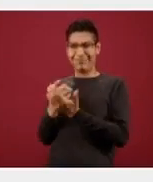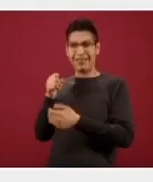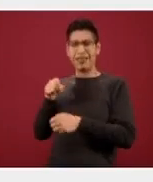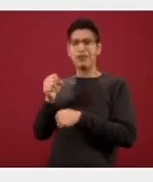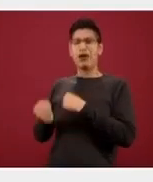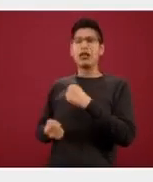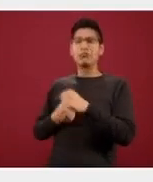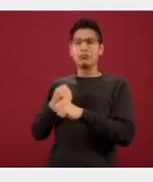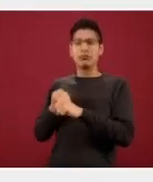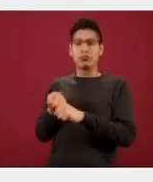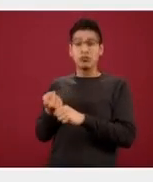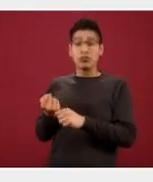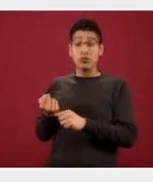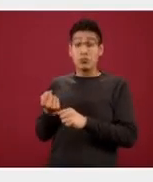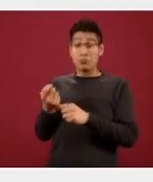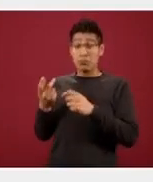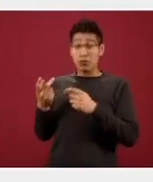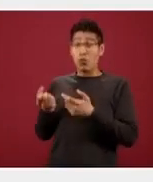292,142 casos confirmados.